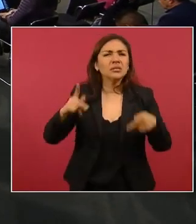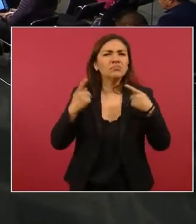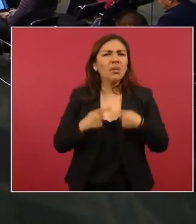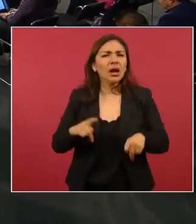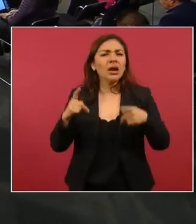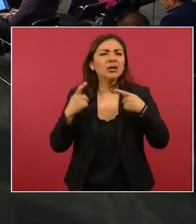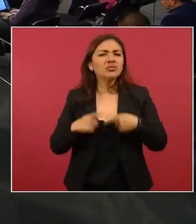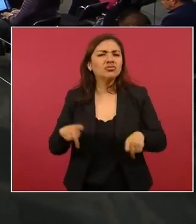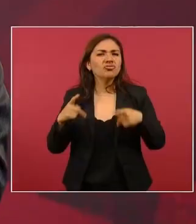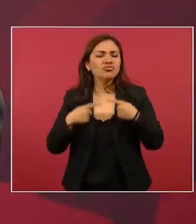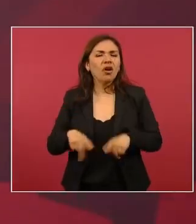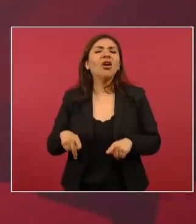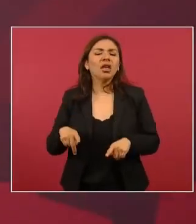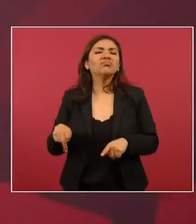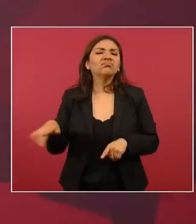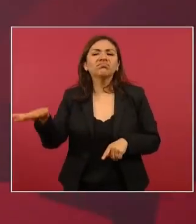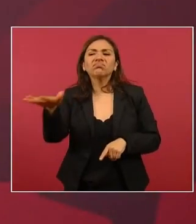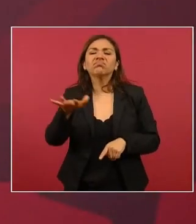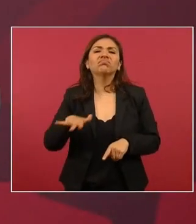es